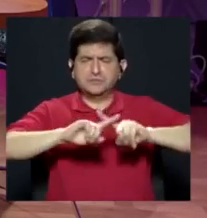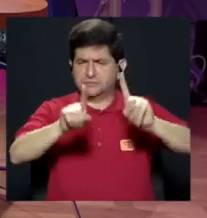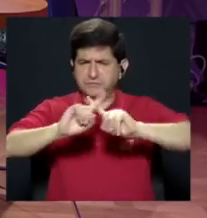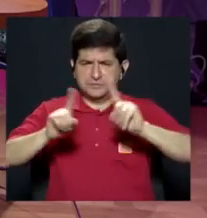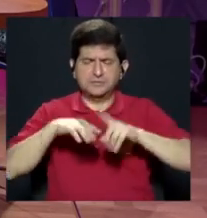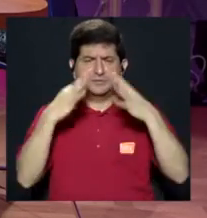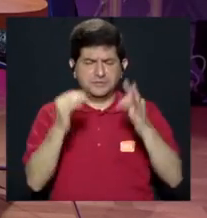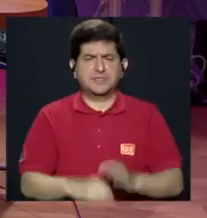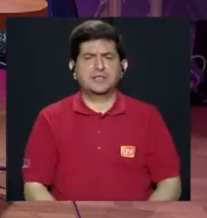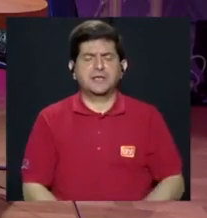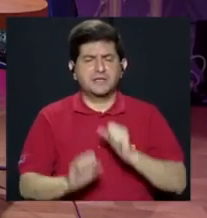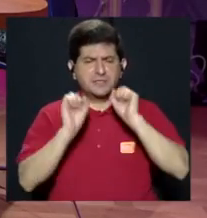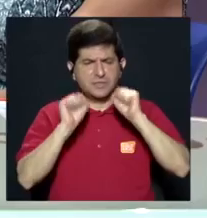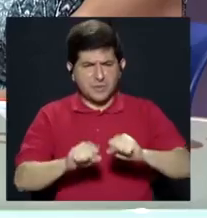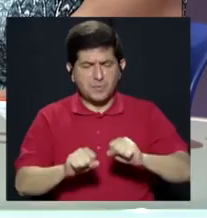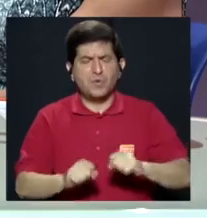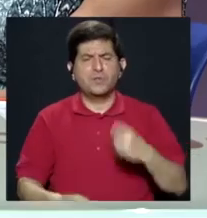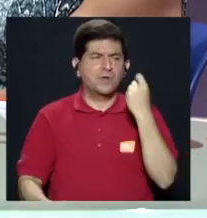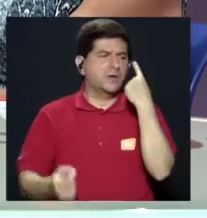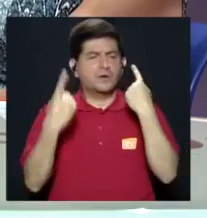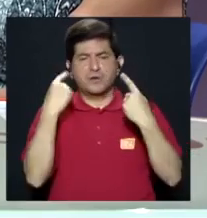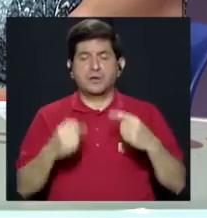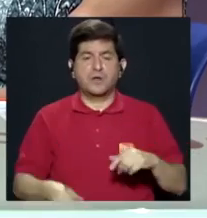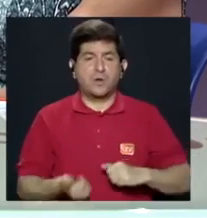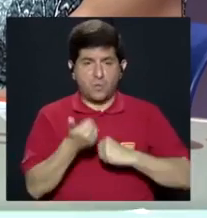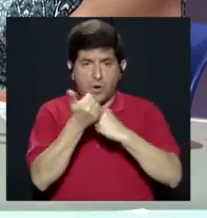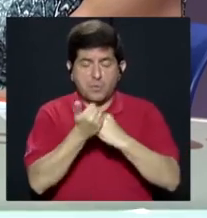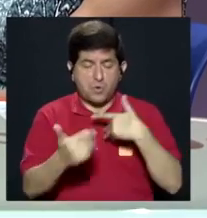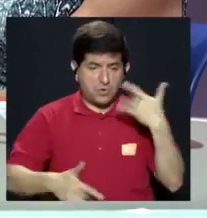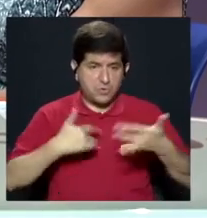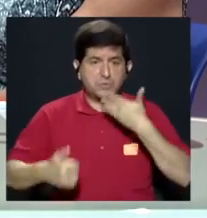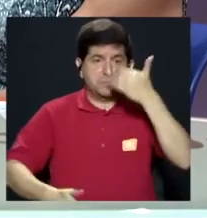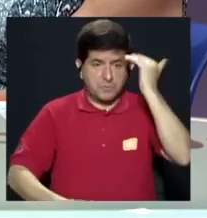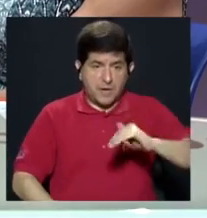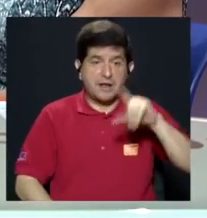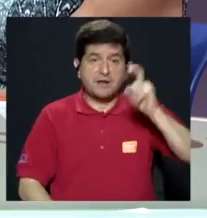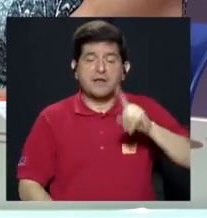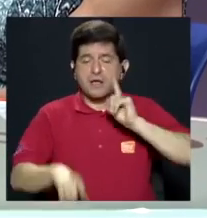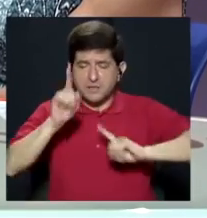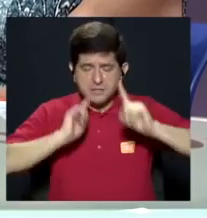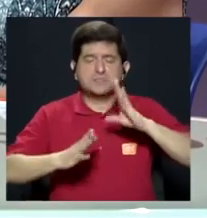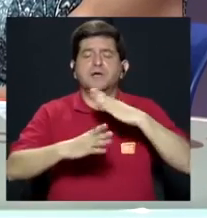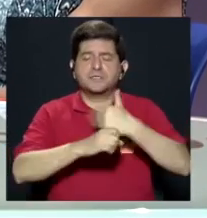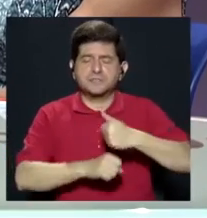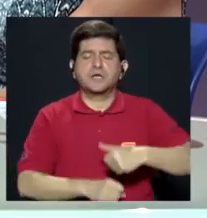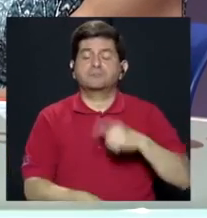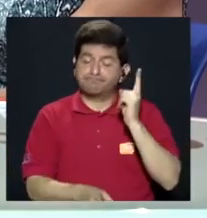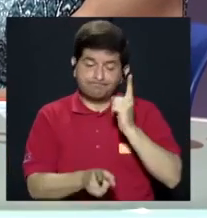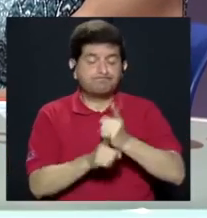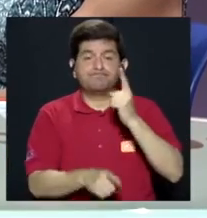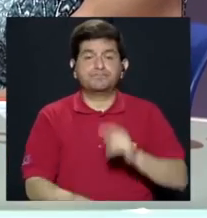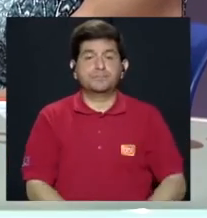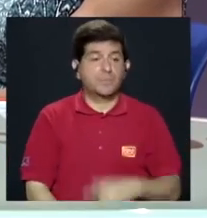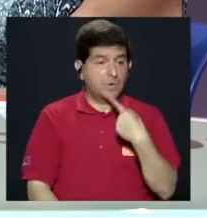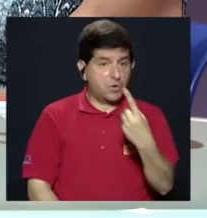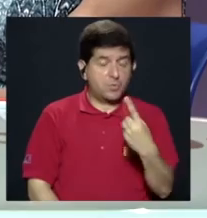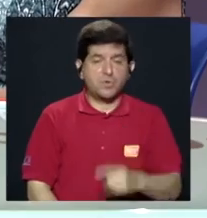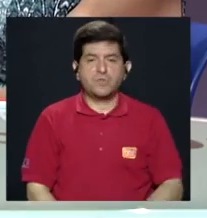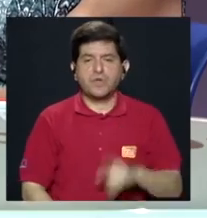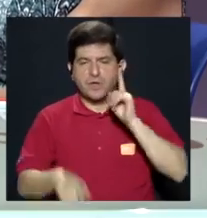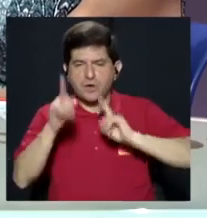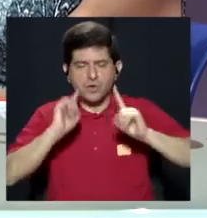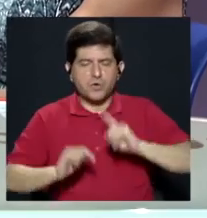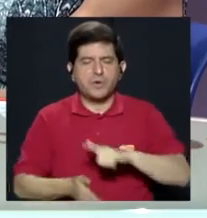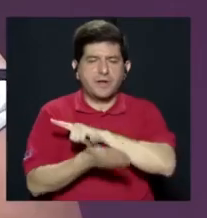para distraerlas, las apoyamos cuando se sienten mal, que si tienen que llorar, lloren, como dice Gwen, llorar limpia el